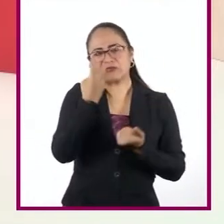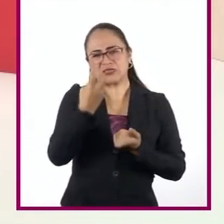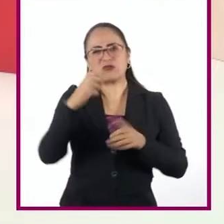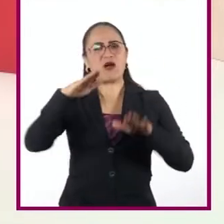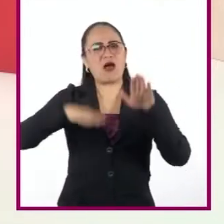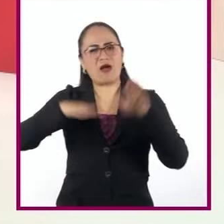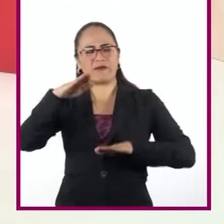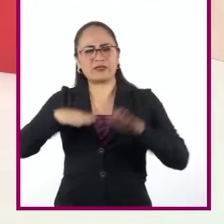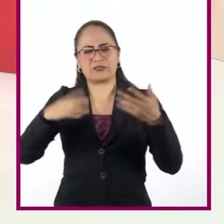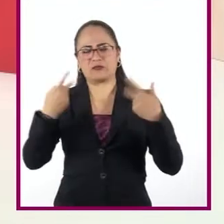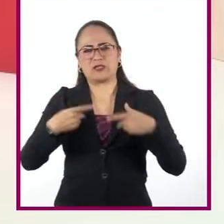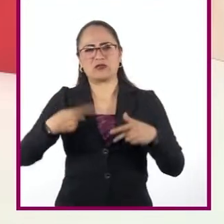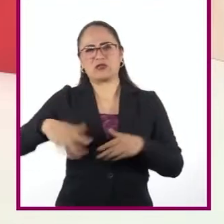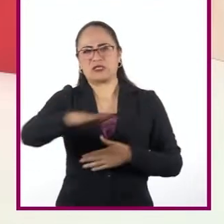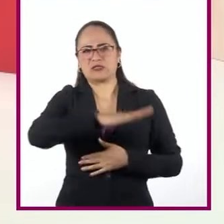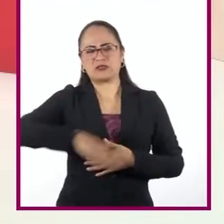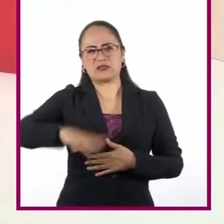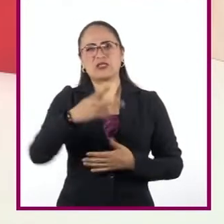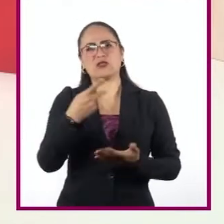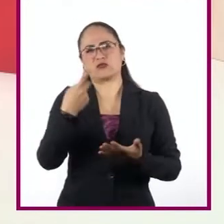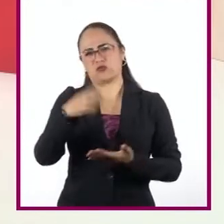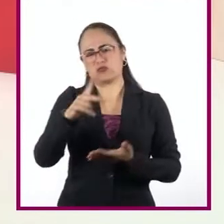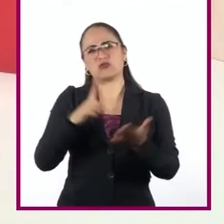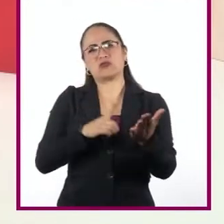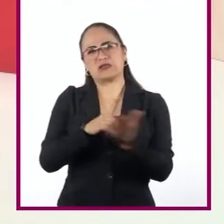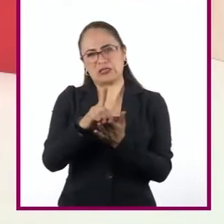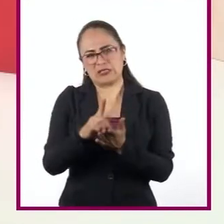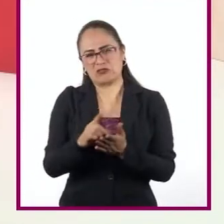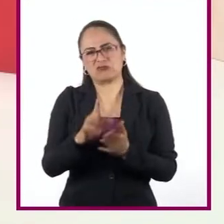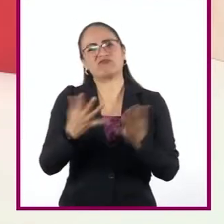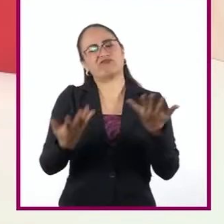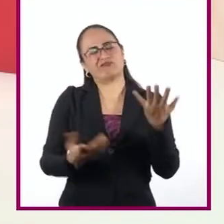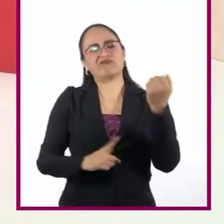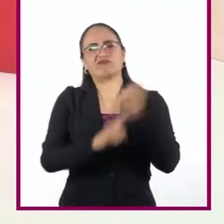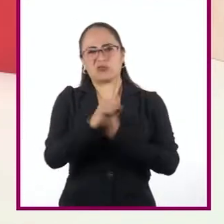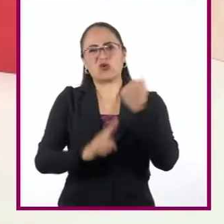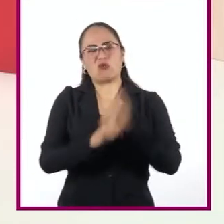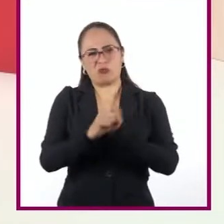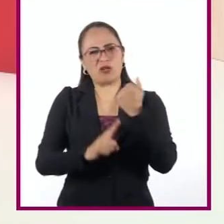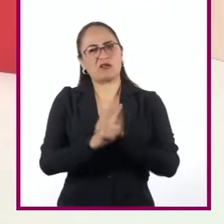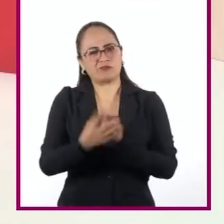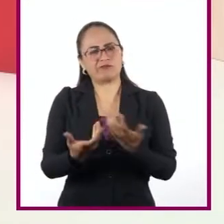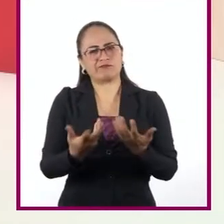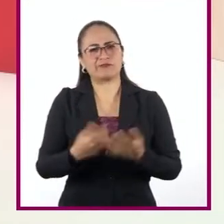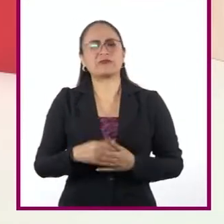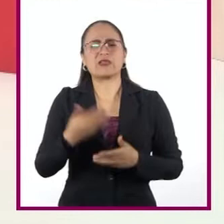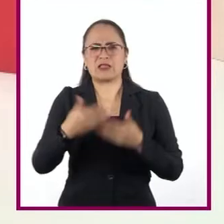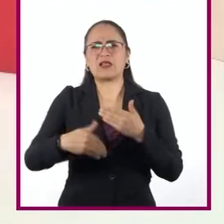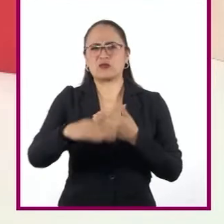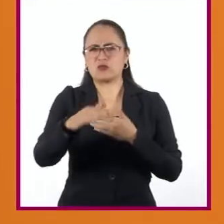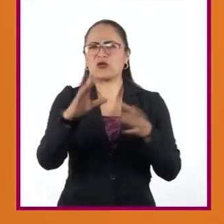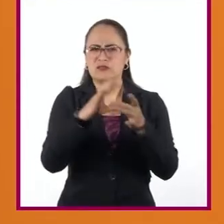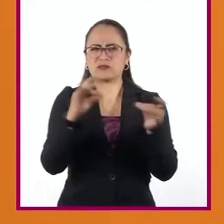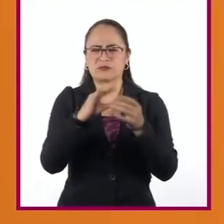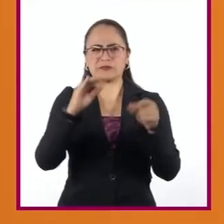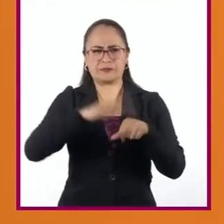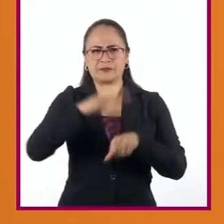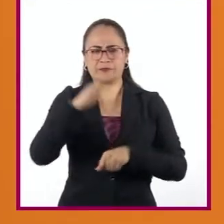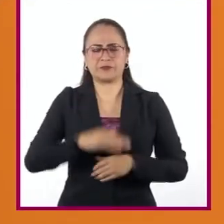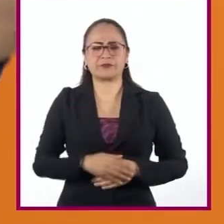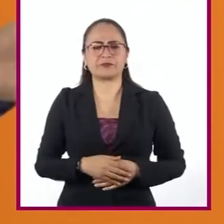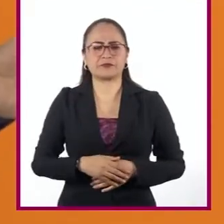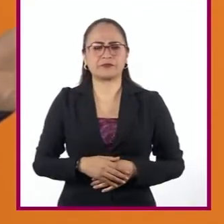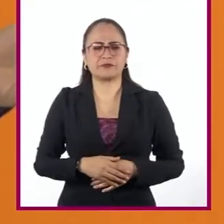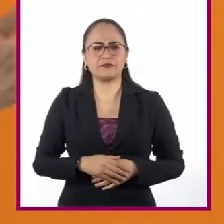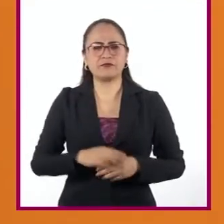los derechos de las personas pueden formar parte de un conflicto. Más adelante volveremos sobre esto.